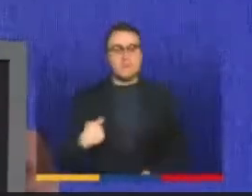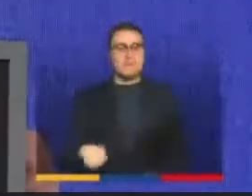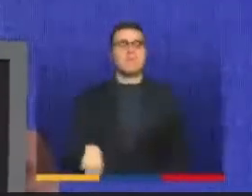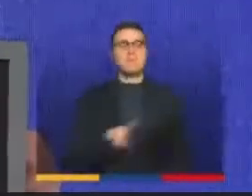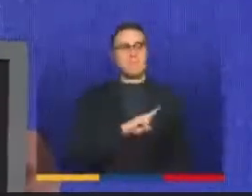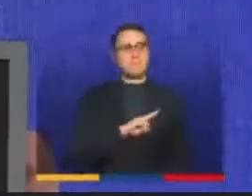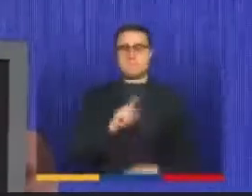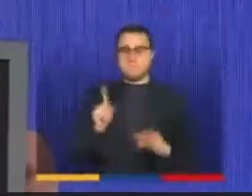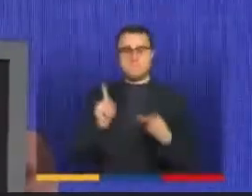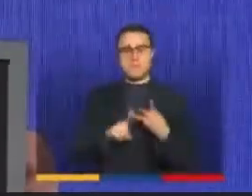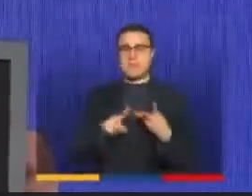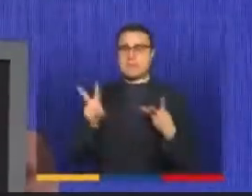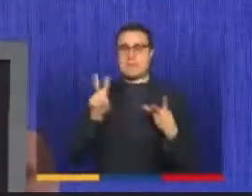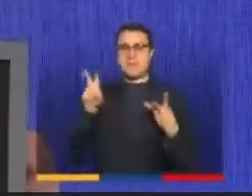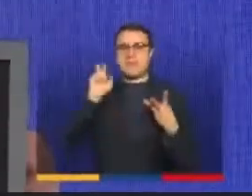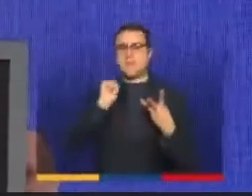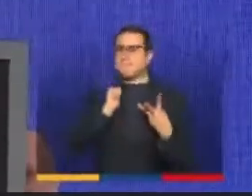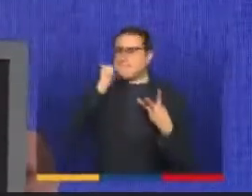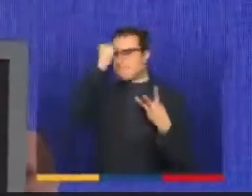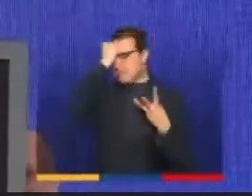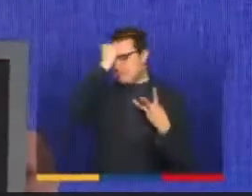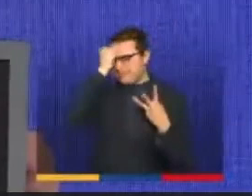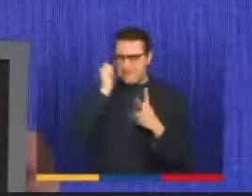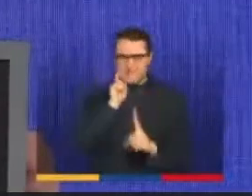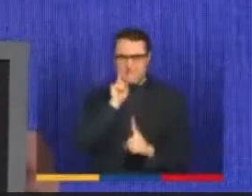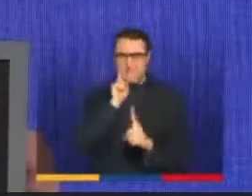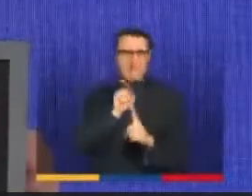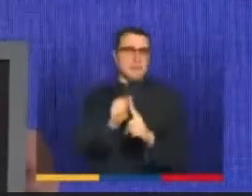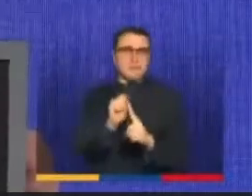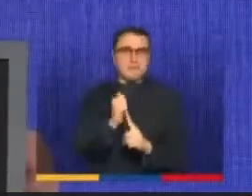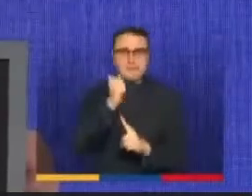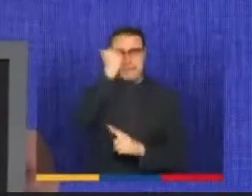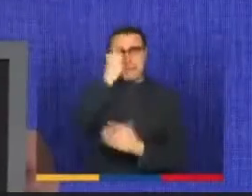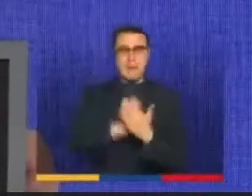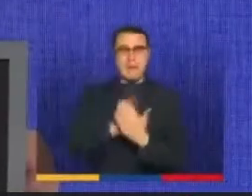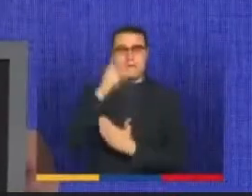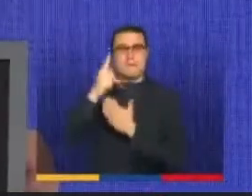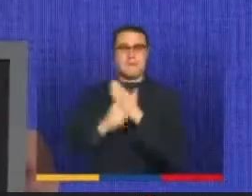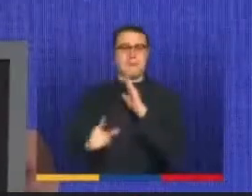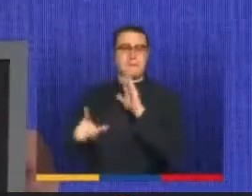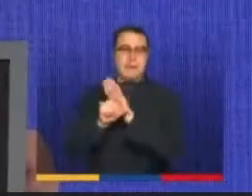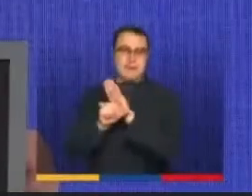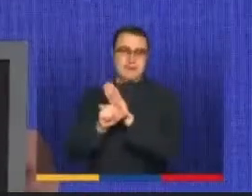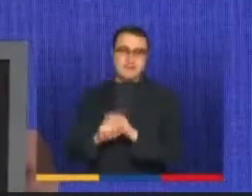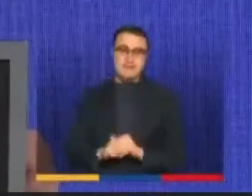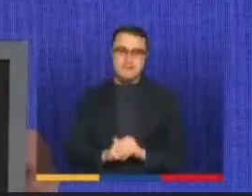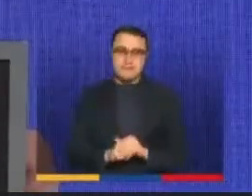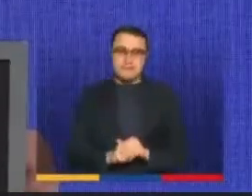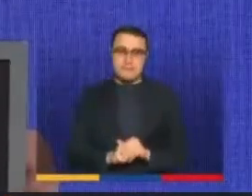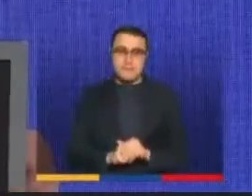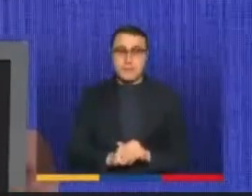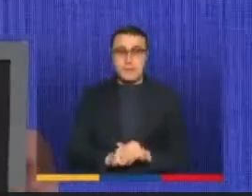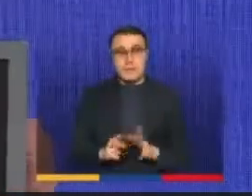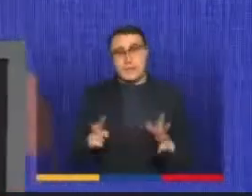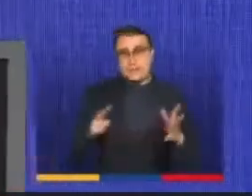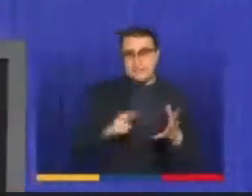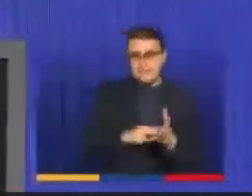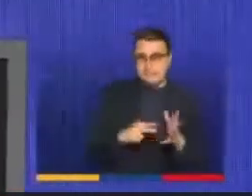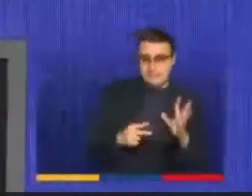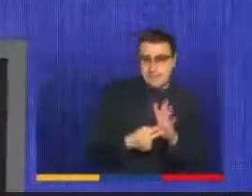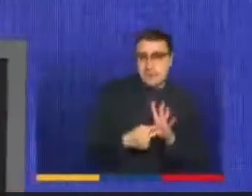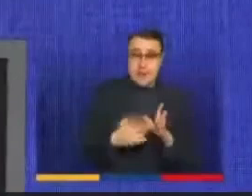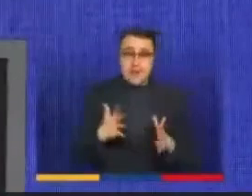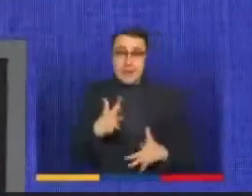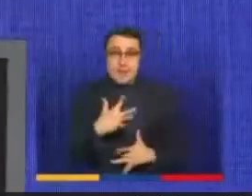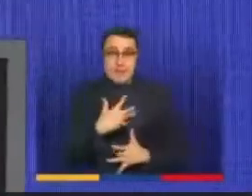que nada eso. Ese es el primer objetivo del proyecto de ley. Y significa que la salud, en